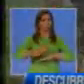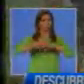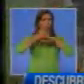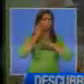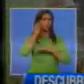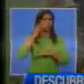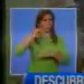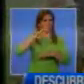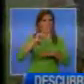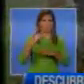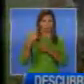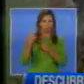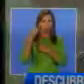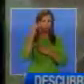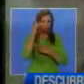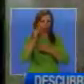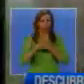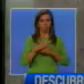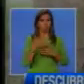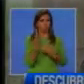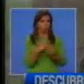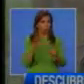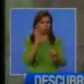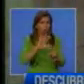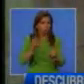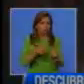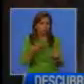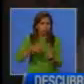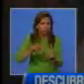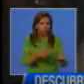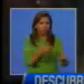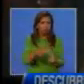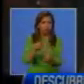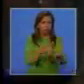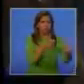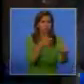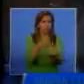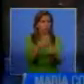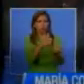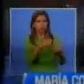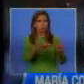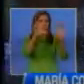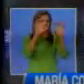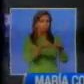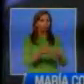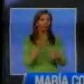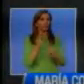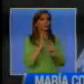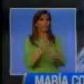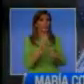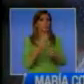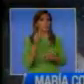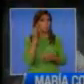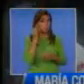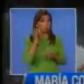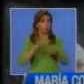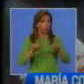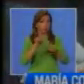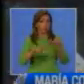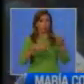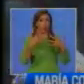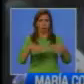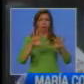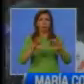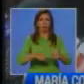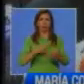Coloma, hizo el seguimiento y emprendió en las respectivas verificaciones. Sí, tenemos algunos detenidos. ¿Encontraron? Les hemos hecho